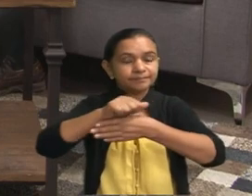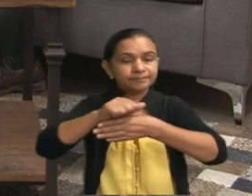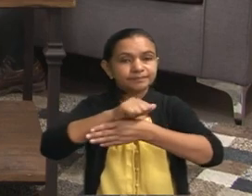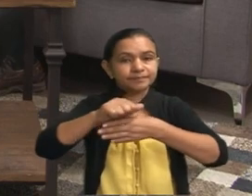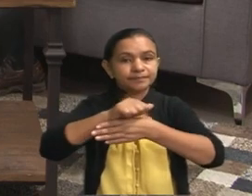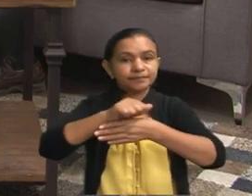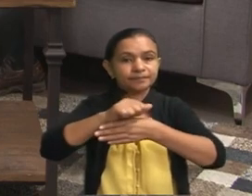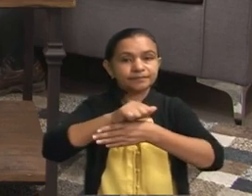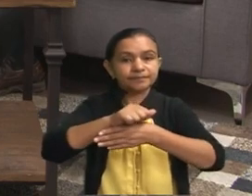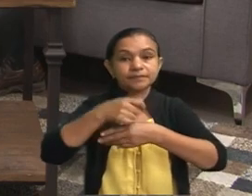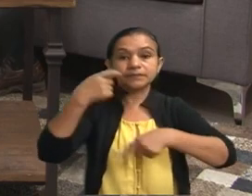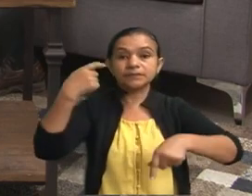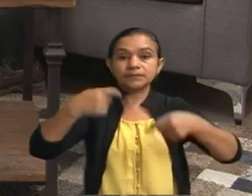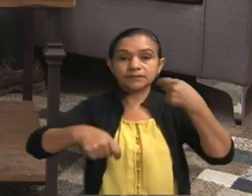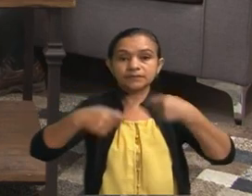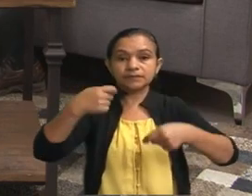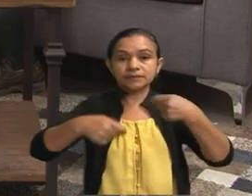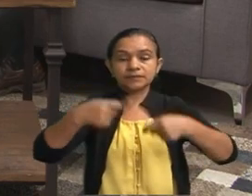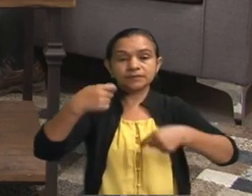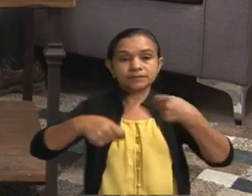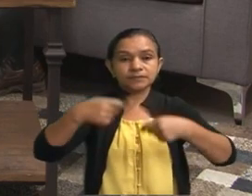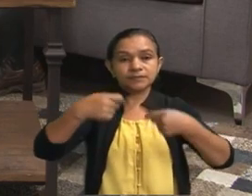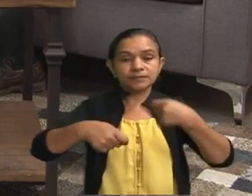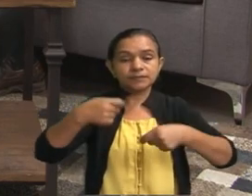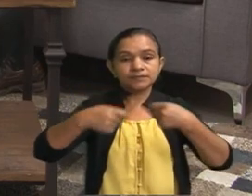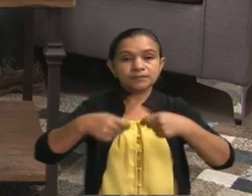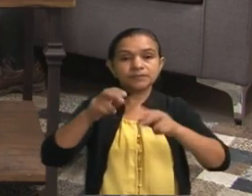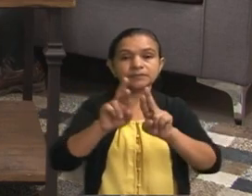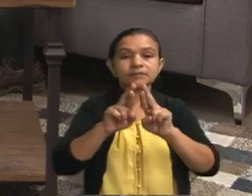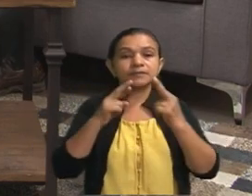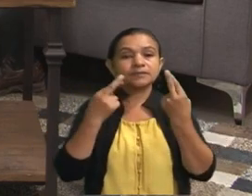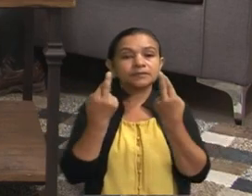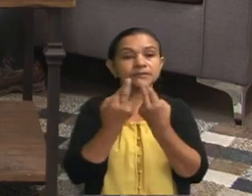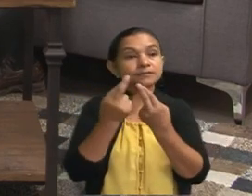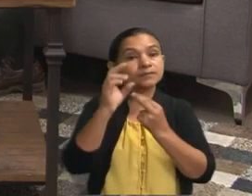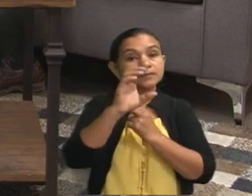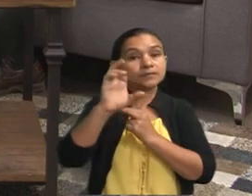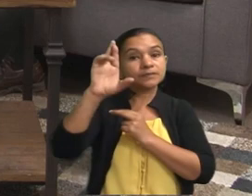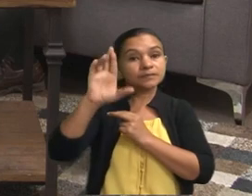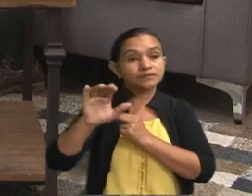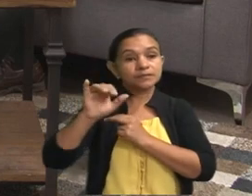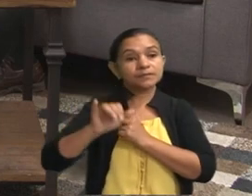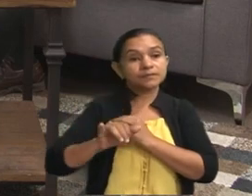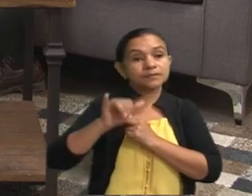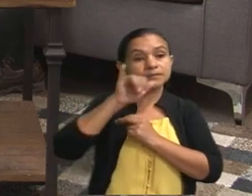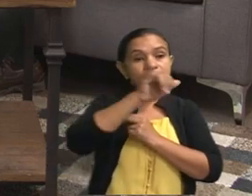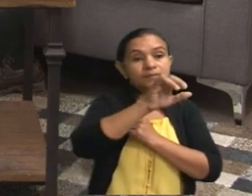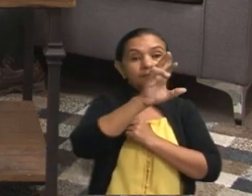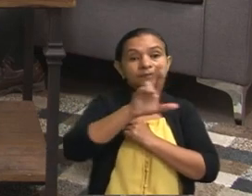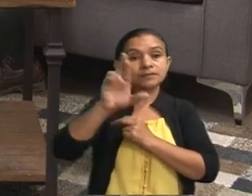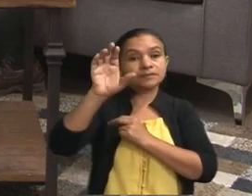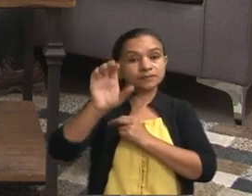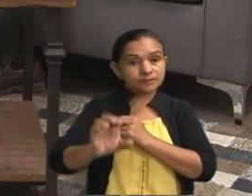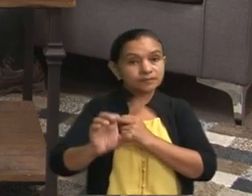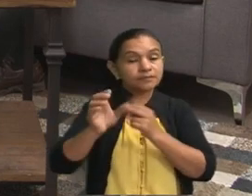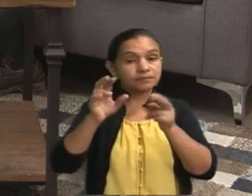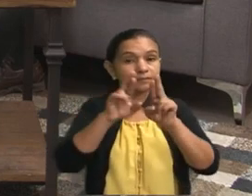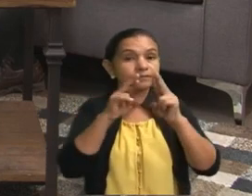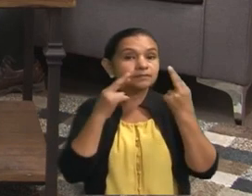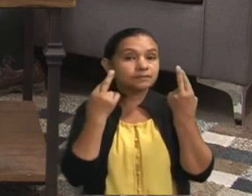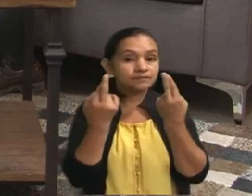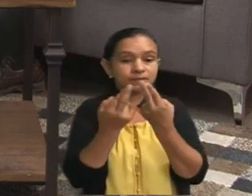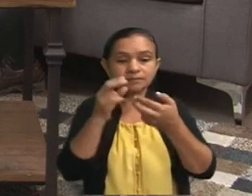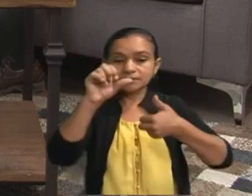en septiembre vamos a tener una reunión en Costa Rica. Ok. San José